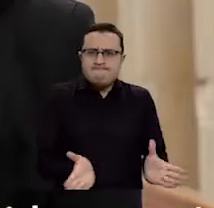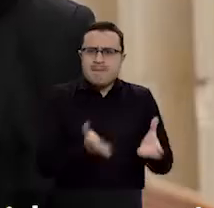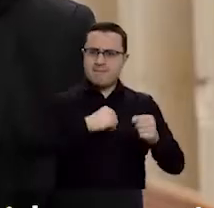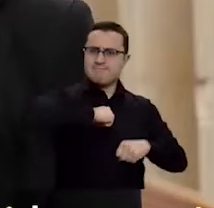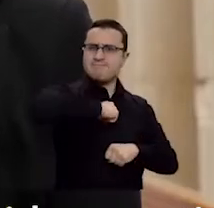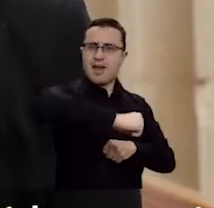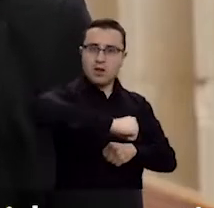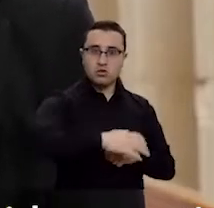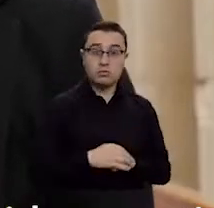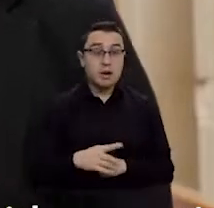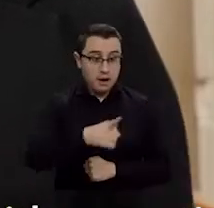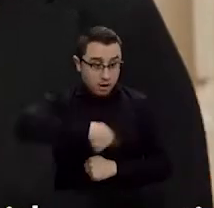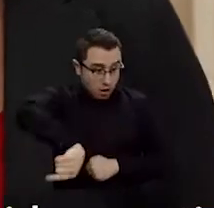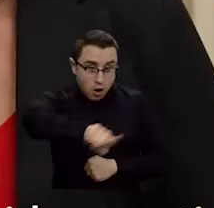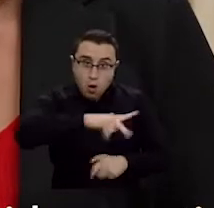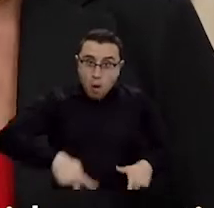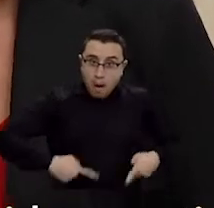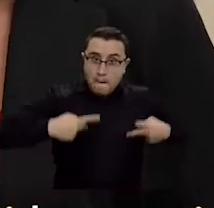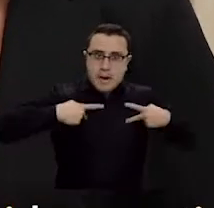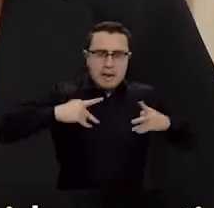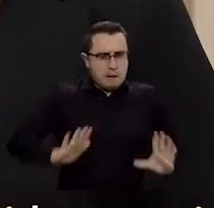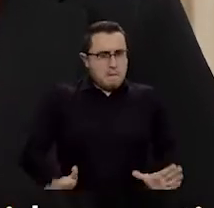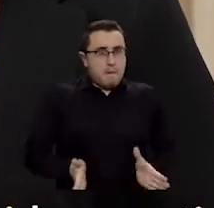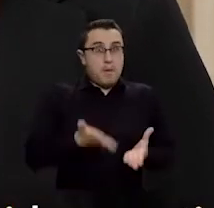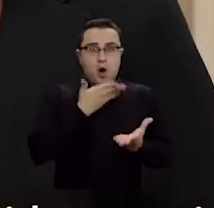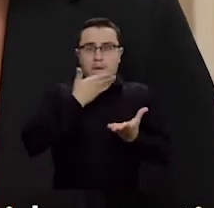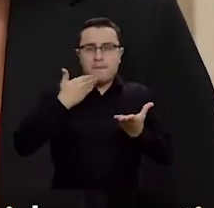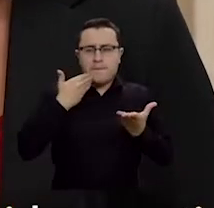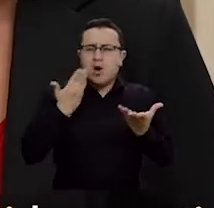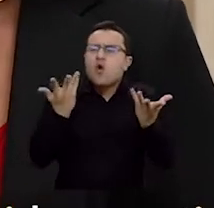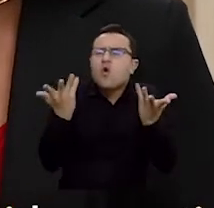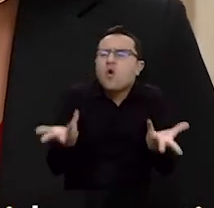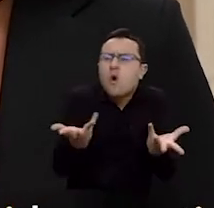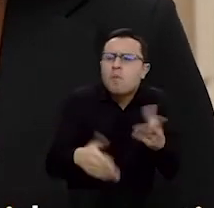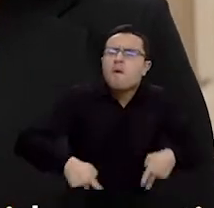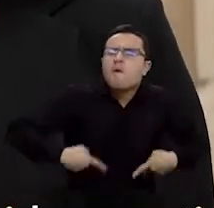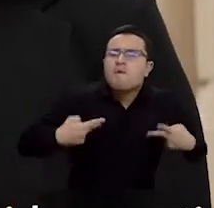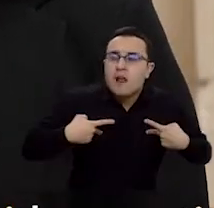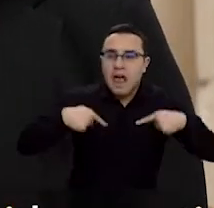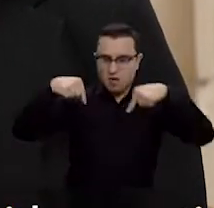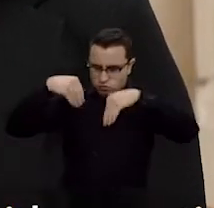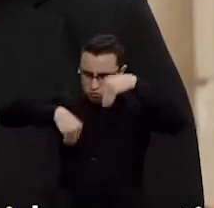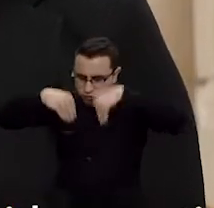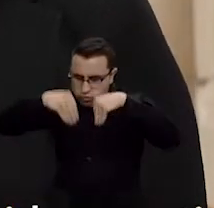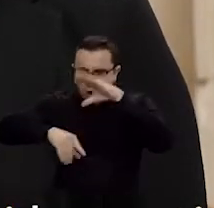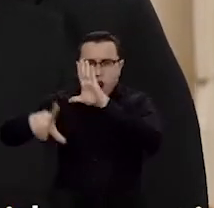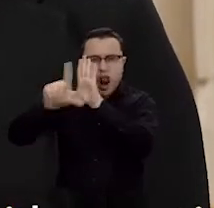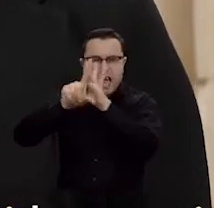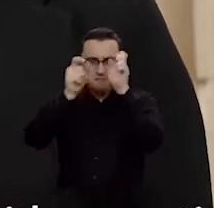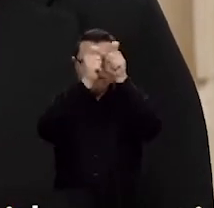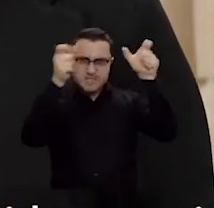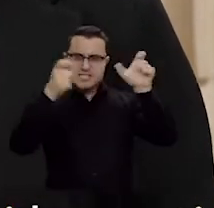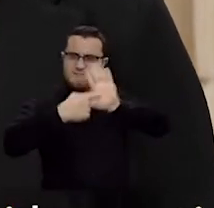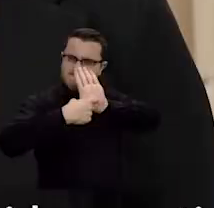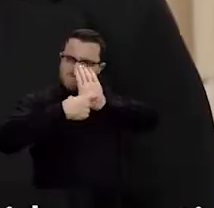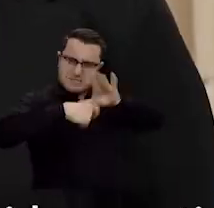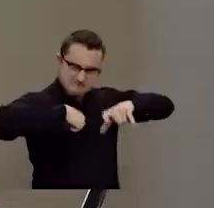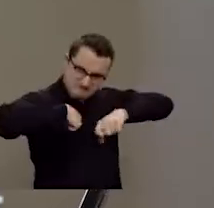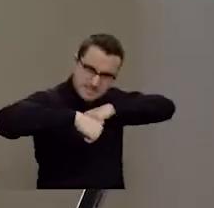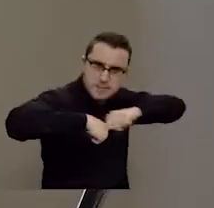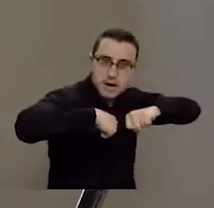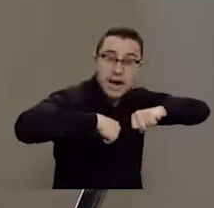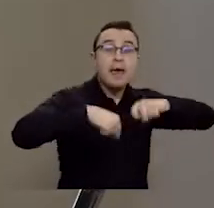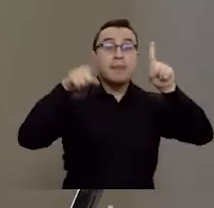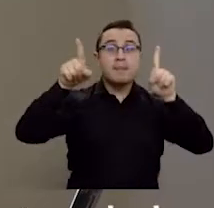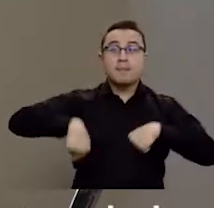el objeto de mejorar sus condiciones de vida a partir de la gestión legislativa, institucional y por medio de